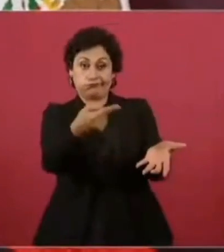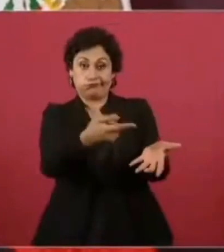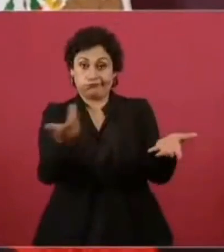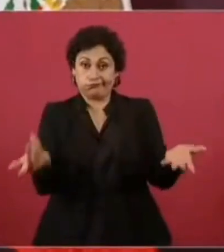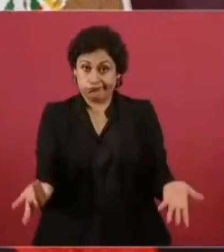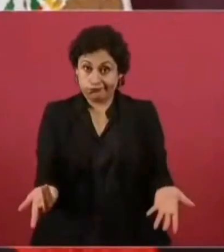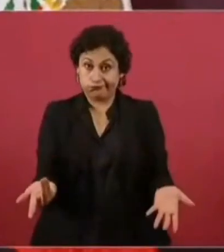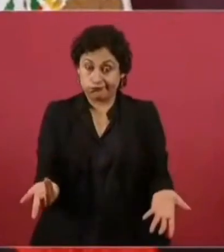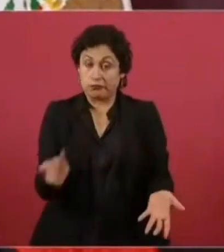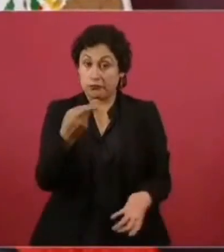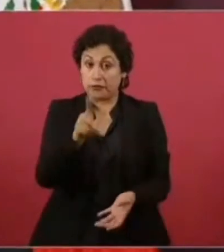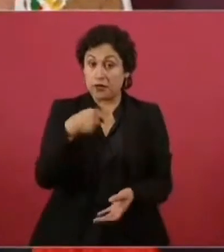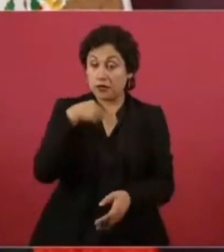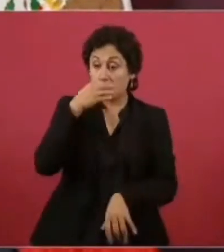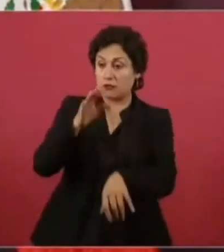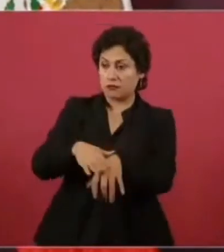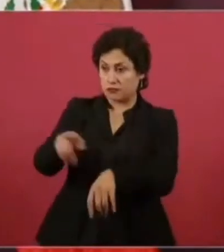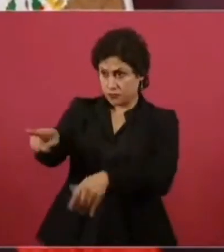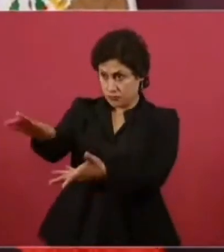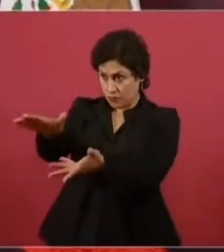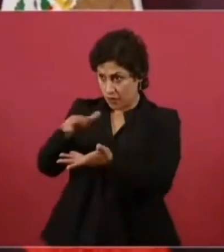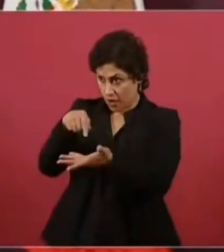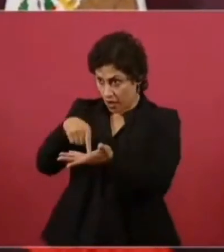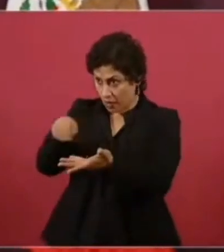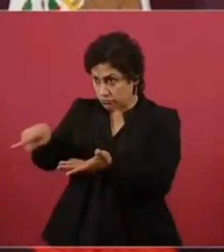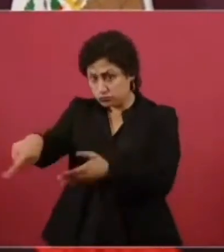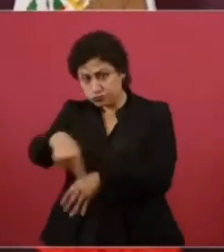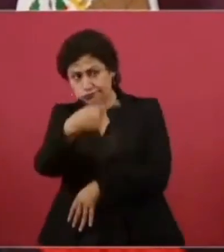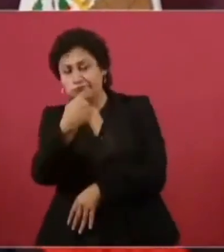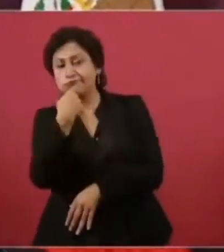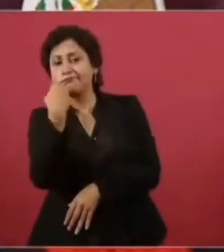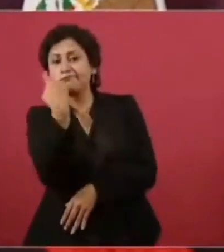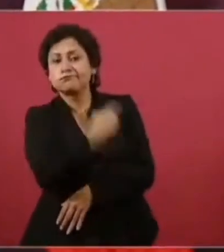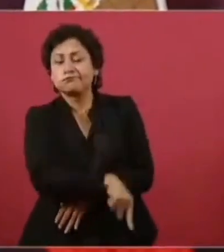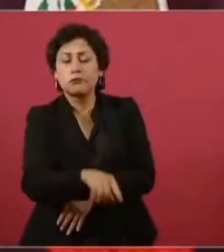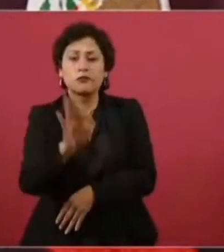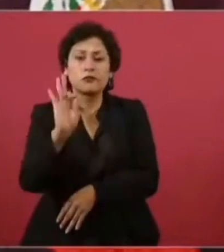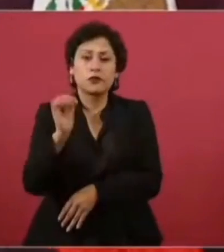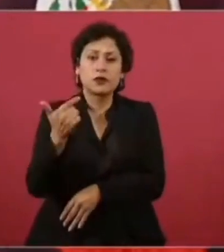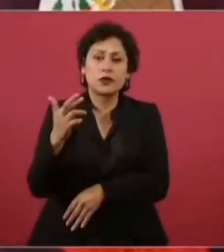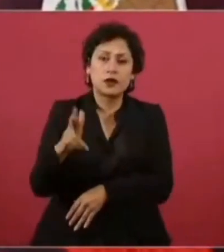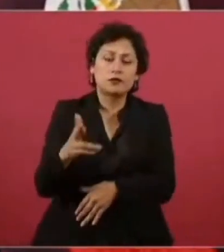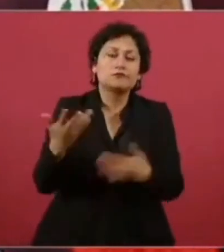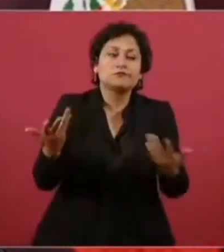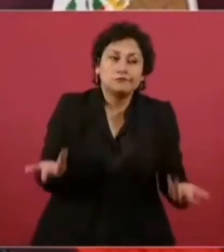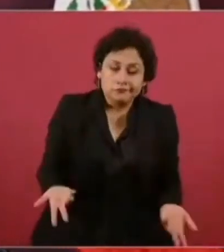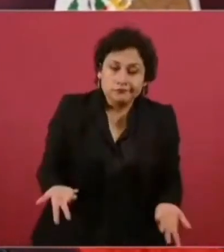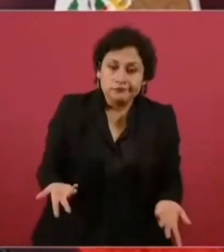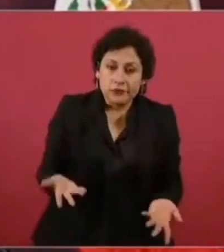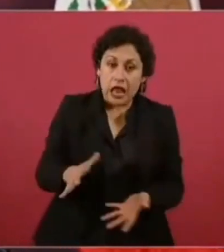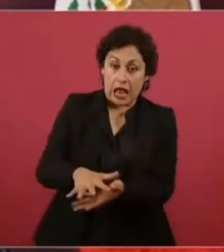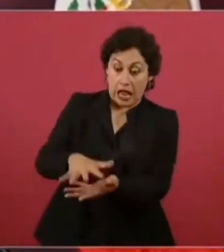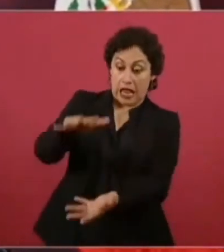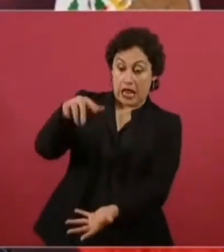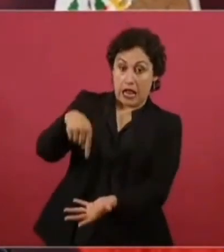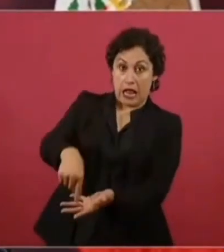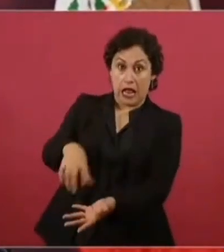presenten la denuncia a la Fiscalía cuando tenemos elementos, ¿no?